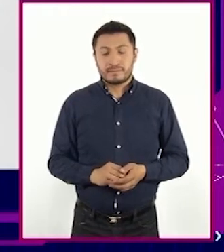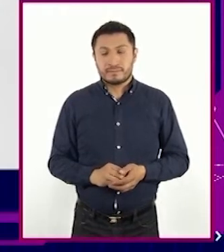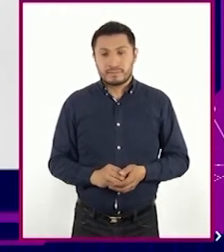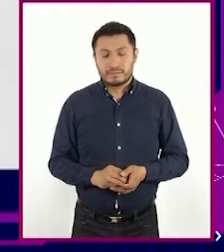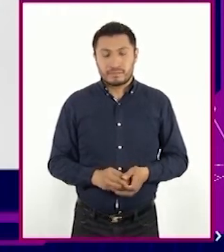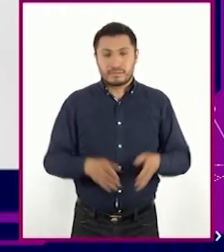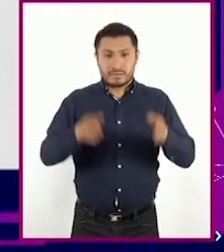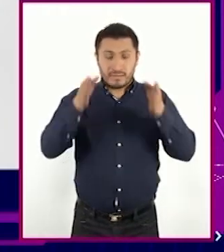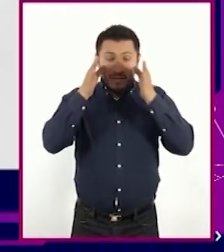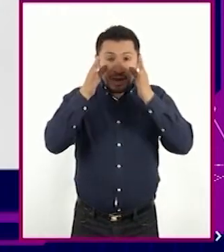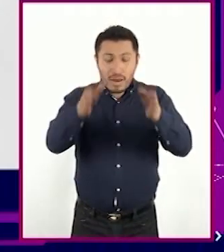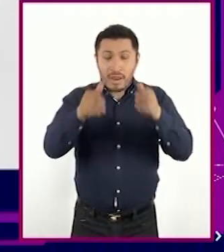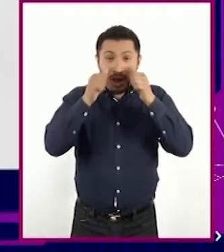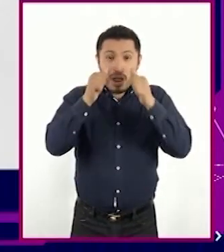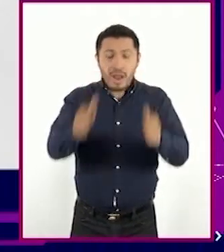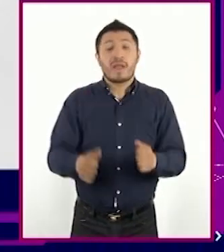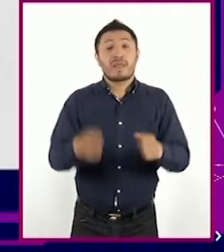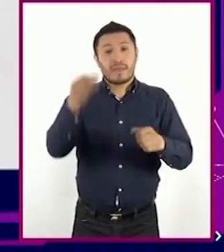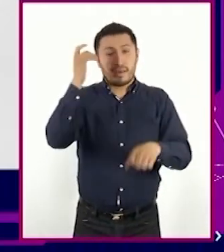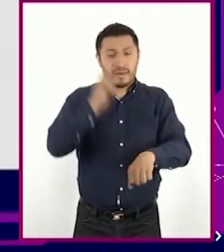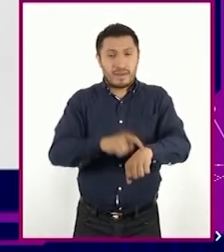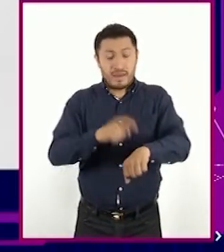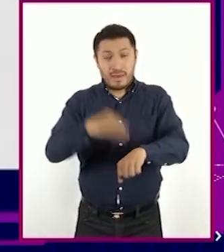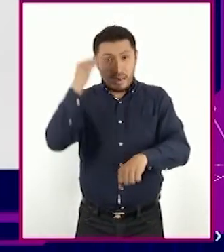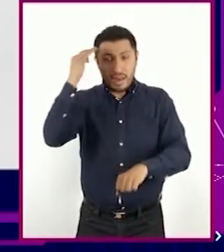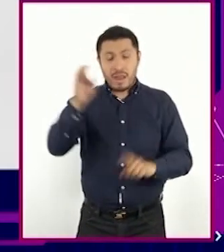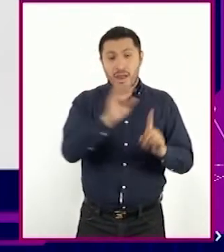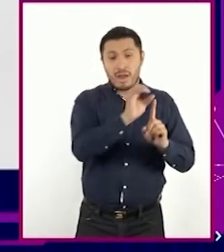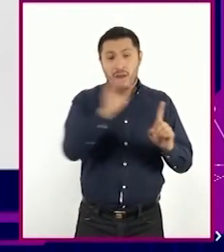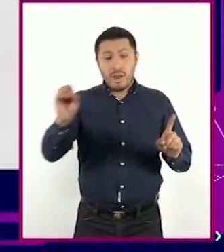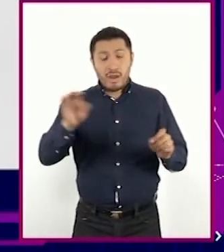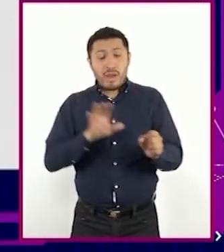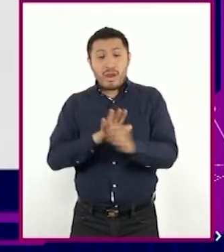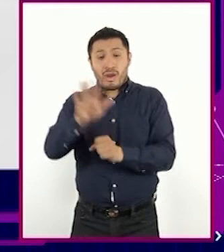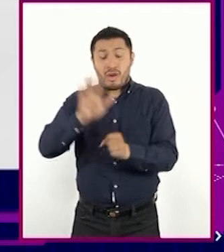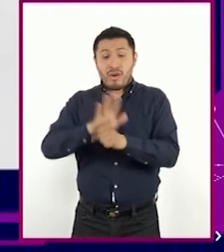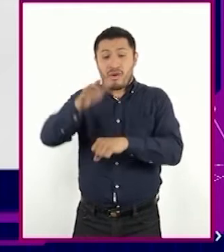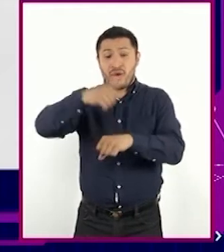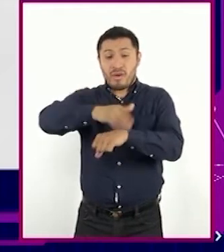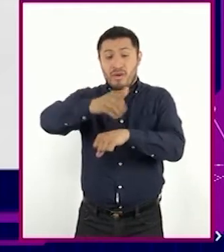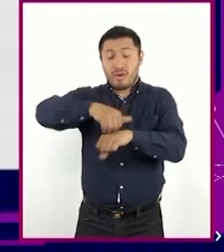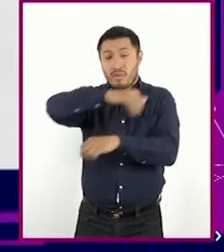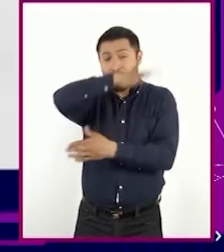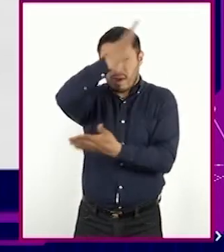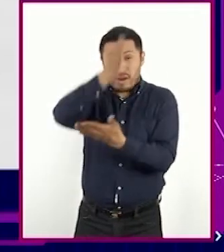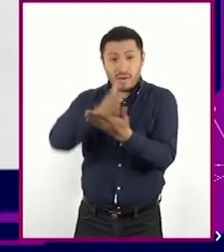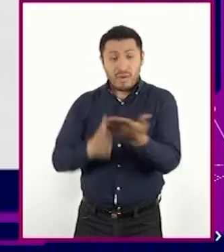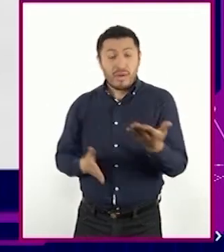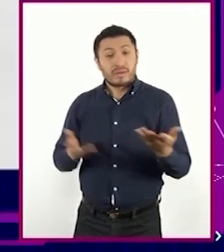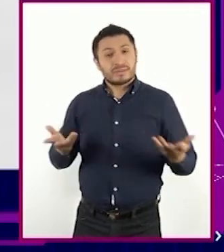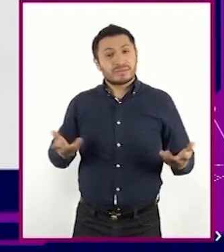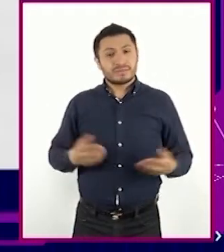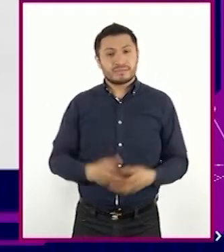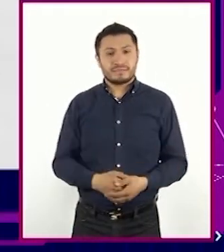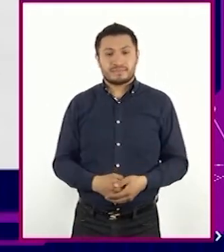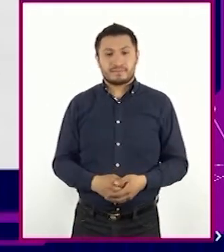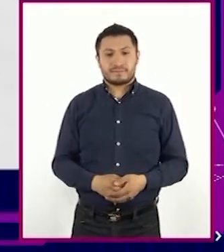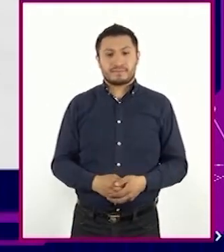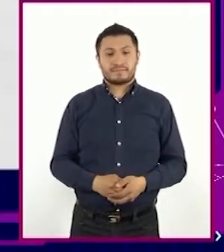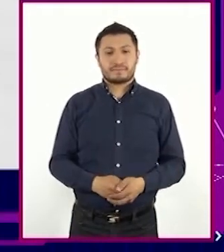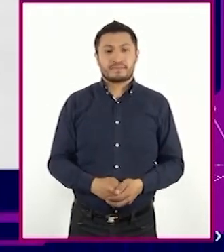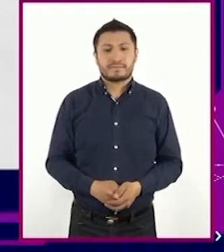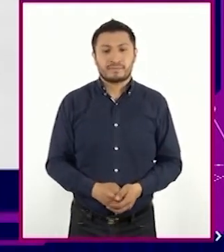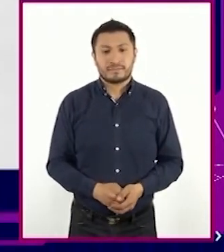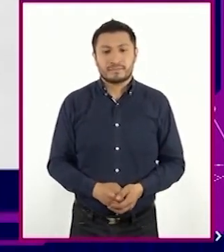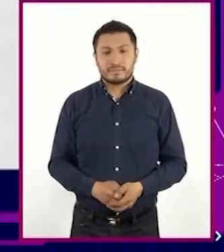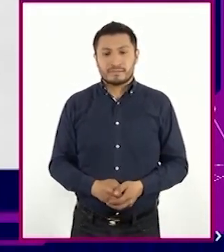Concentremos nuestra atención en los tiempos ordenados. ¿Qué número queda en el centro del conjunto de los 12 tiempos?